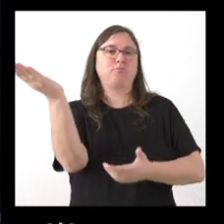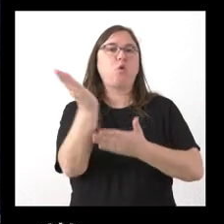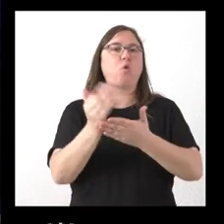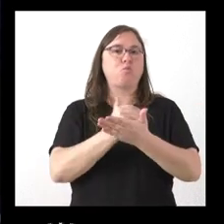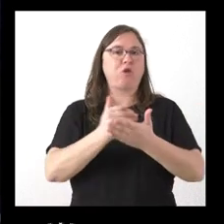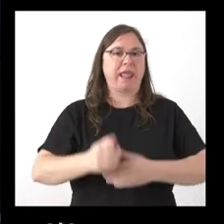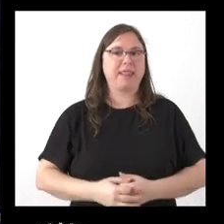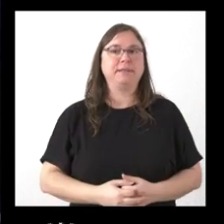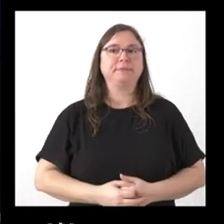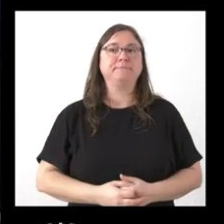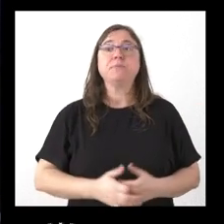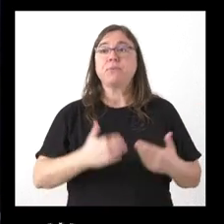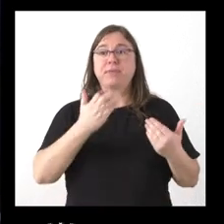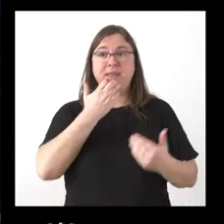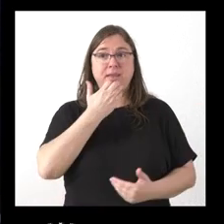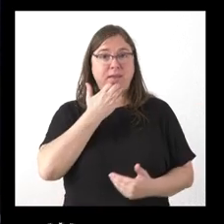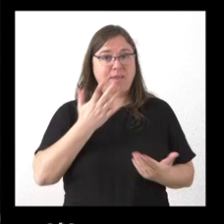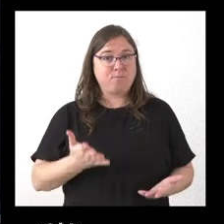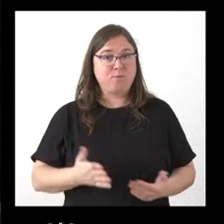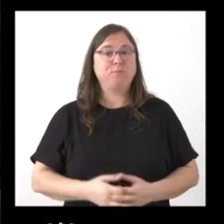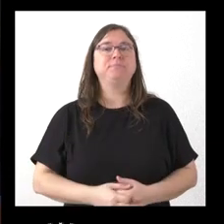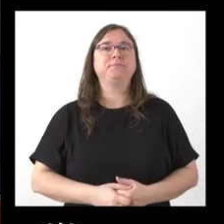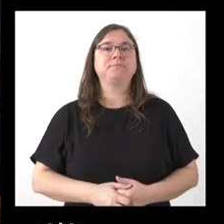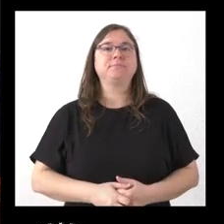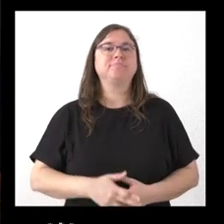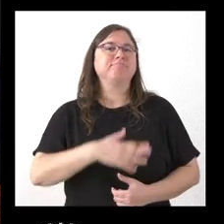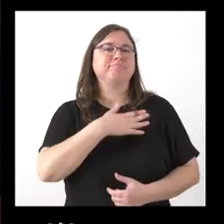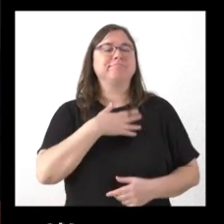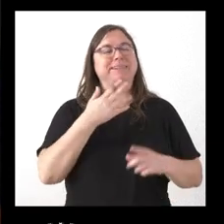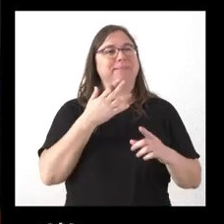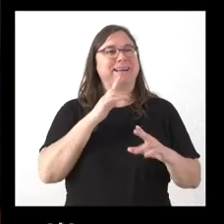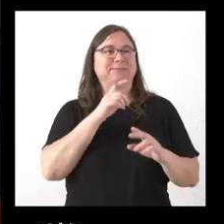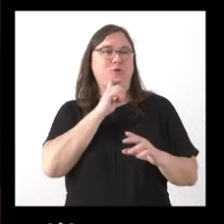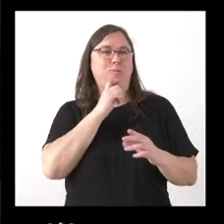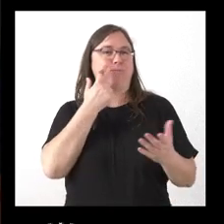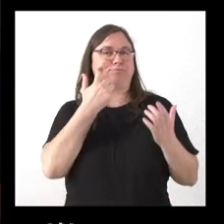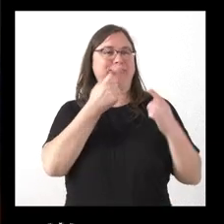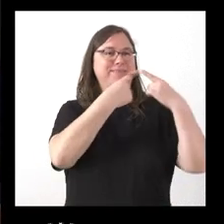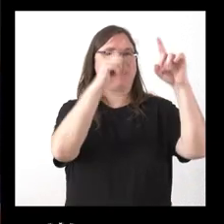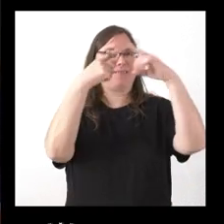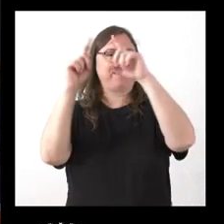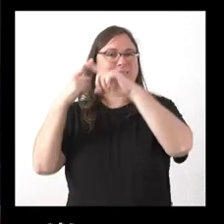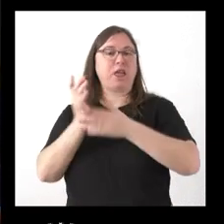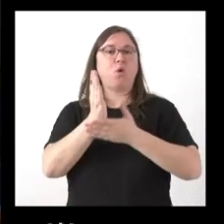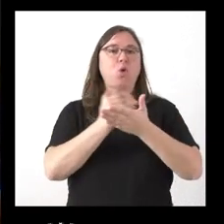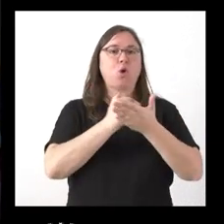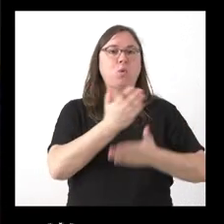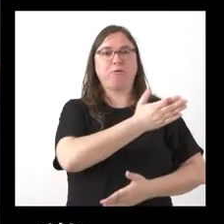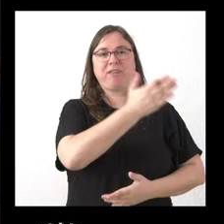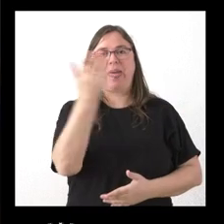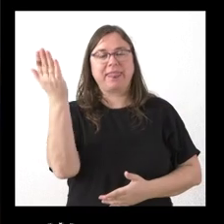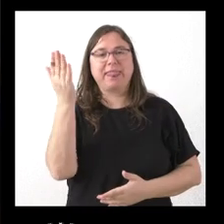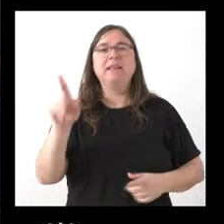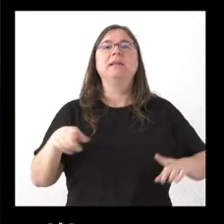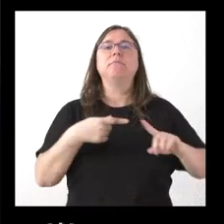darles un ejemplo y expresar lo que es la disparidad de nuestra comunidad Autónoma Y cómo